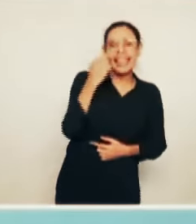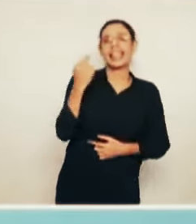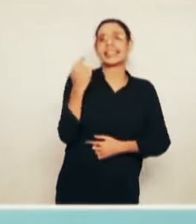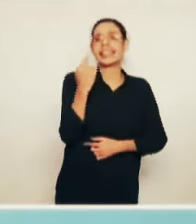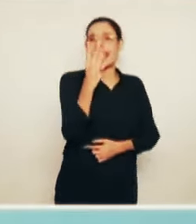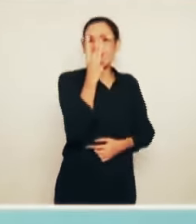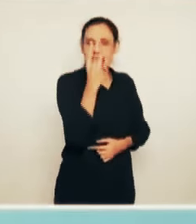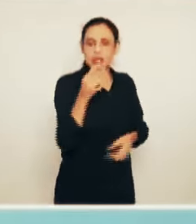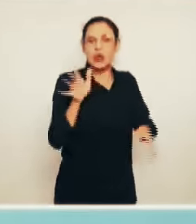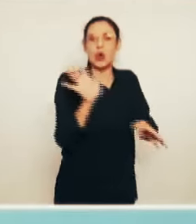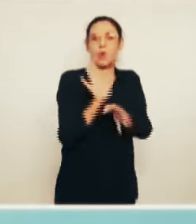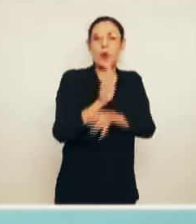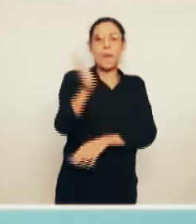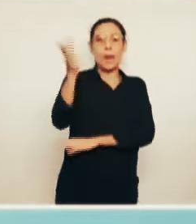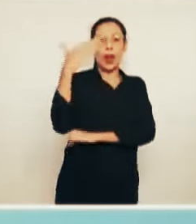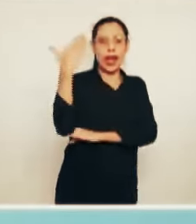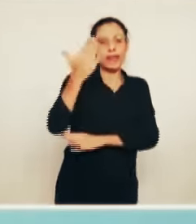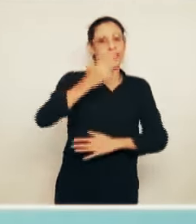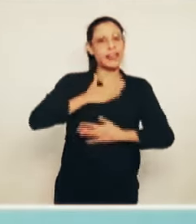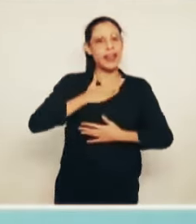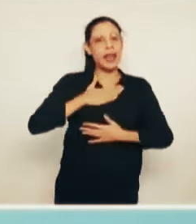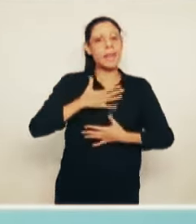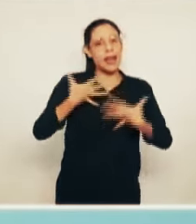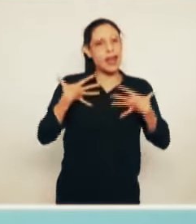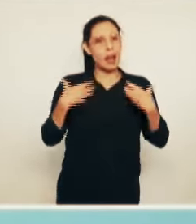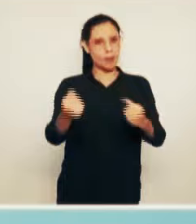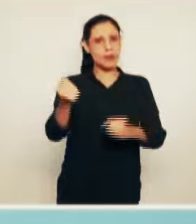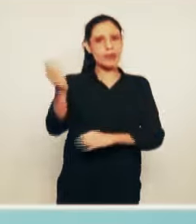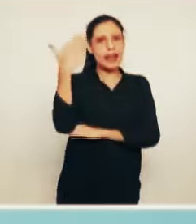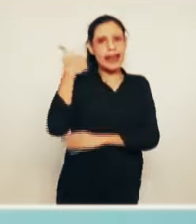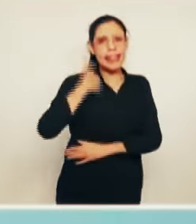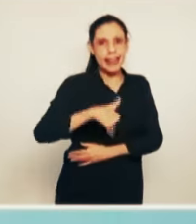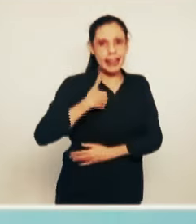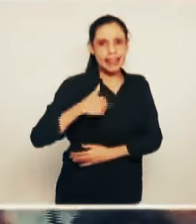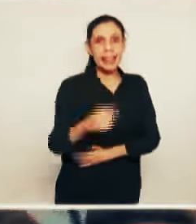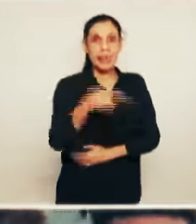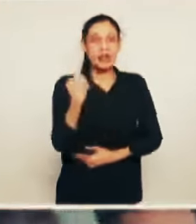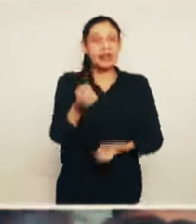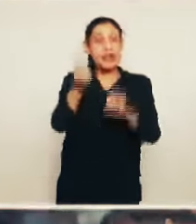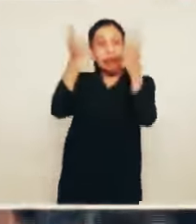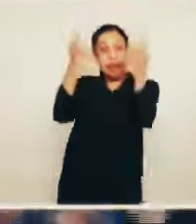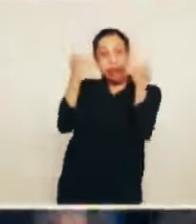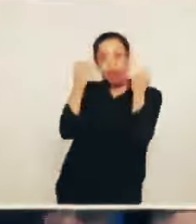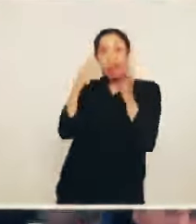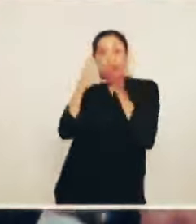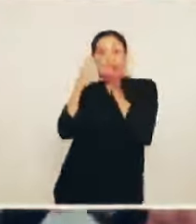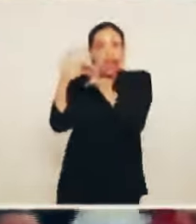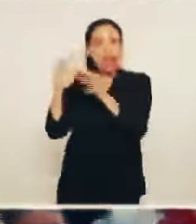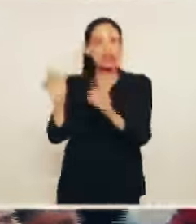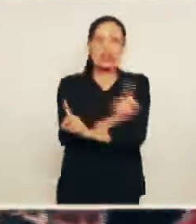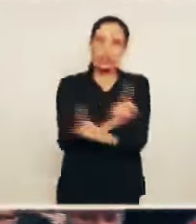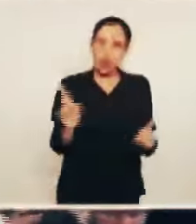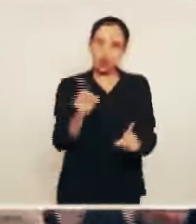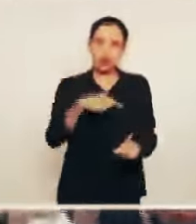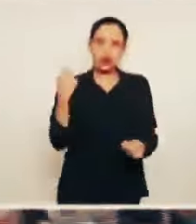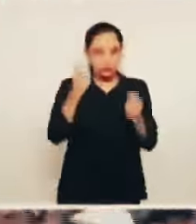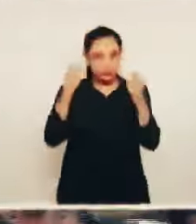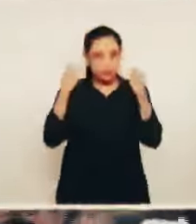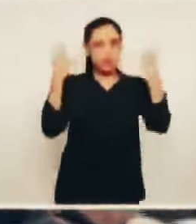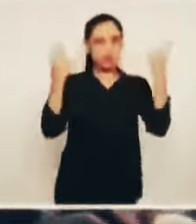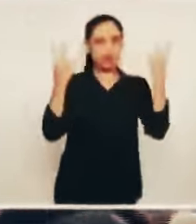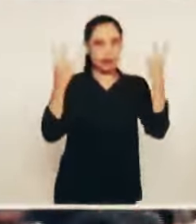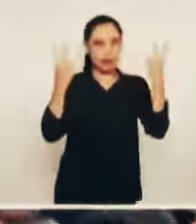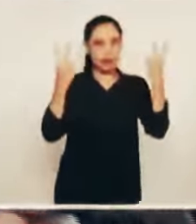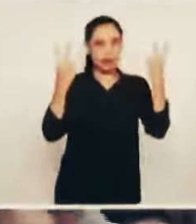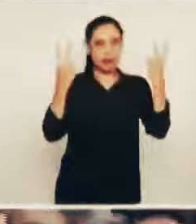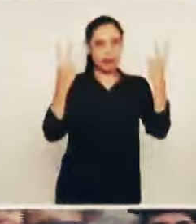bandera para defender a la patria. A nosotros de Colonia otra vez no. Avatares, otra vez